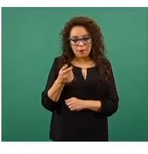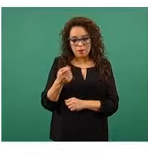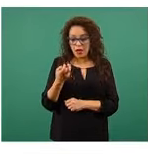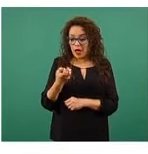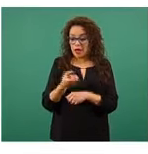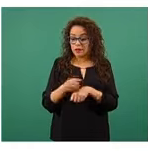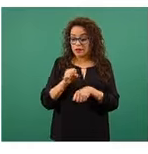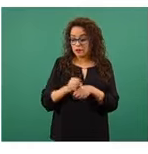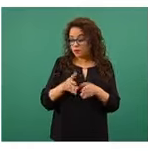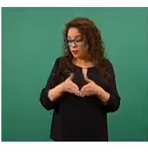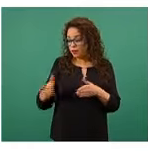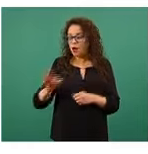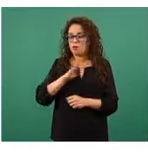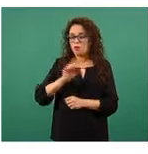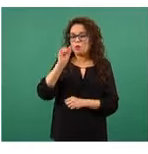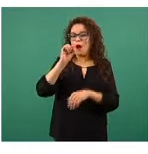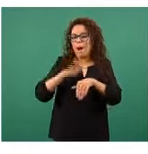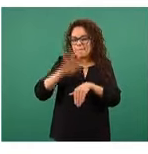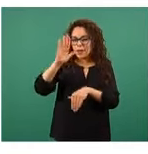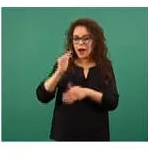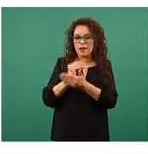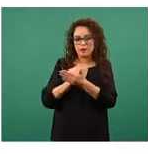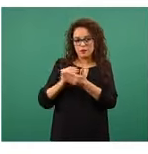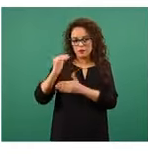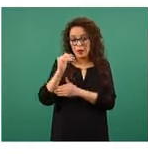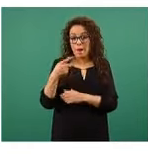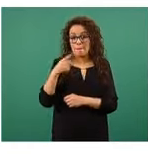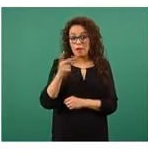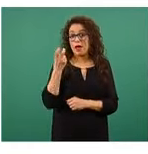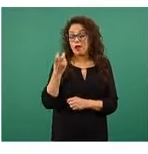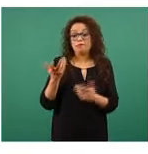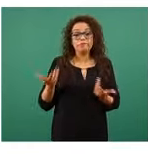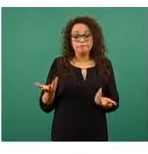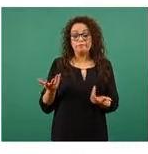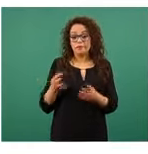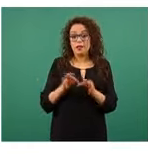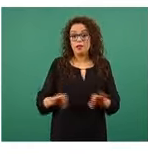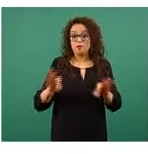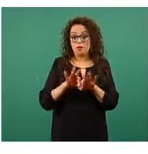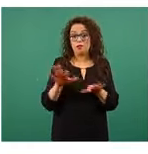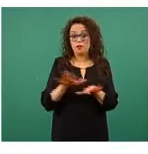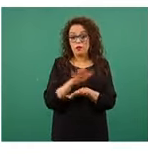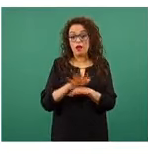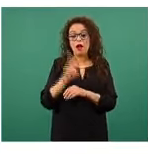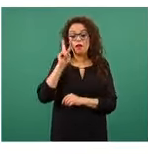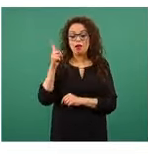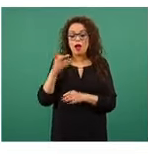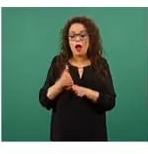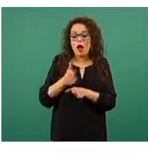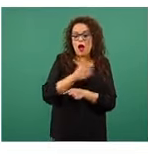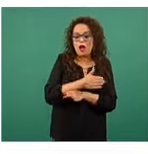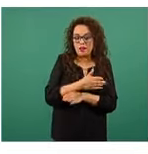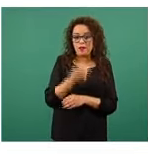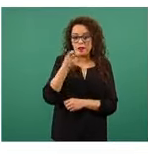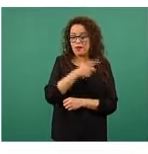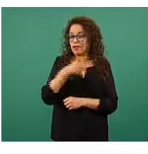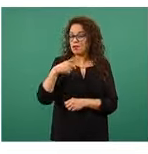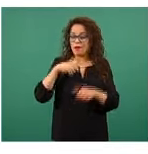poco más hacia arriba, y bueno, esto ya es un cambio también de lo que veíamos en su tendencia. Entonces, muy